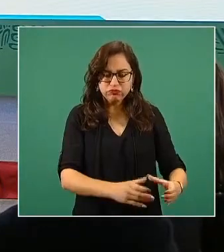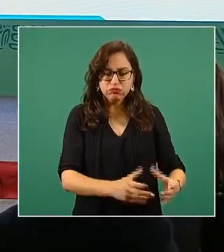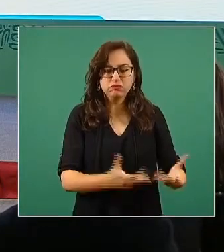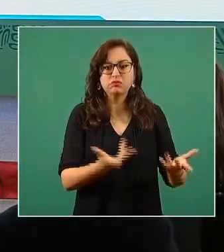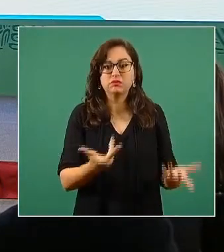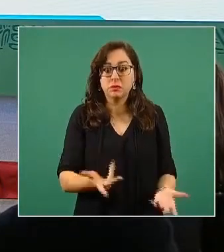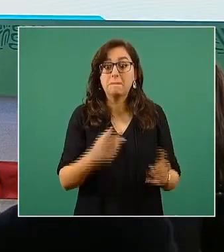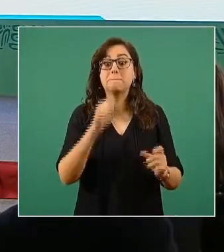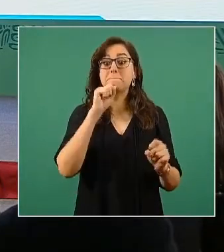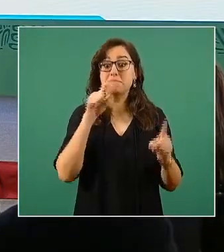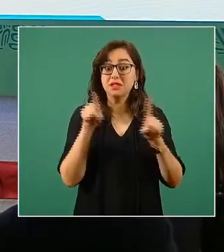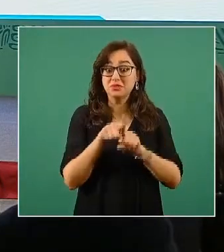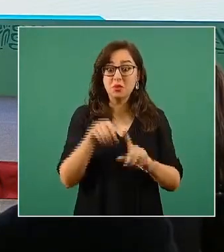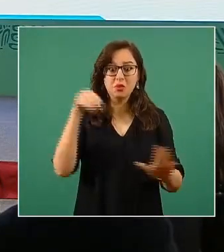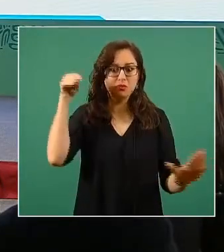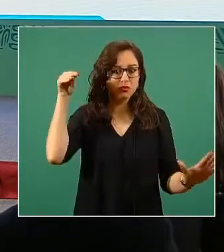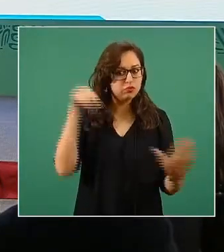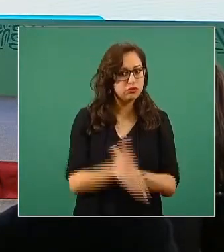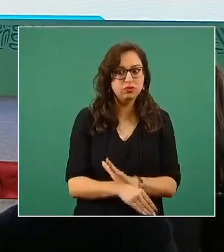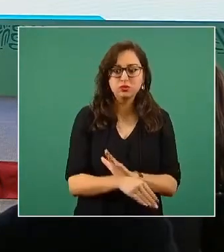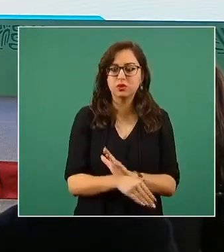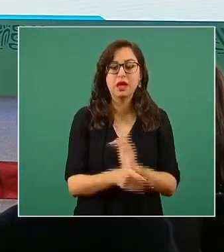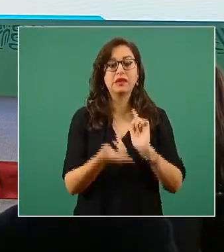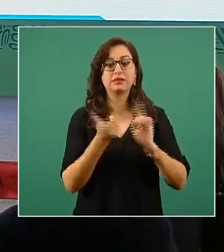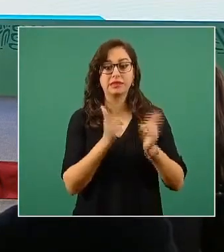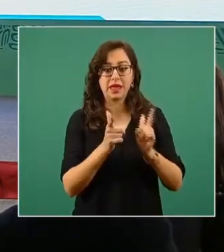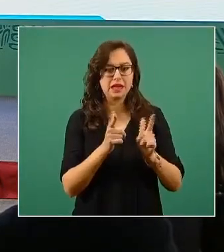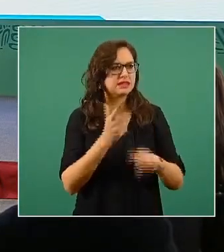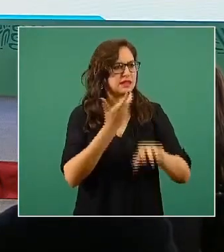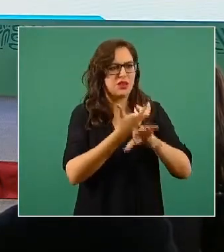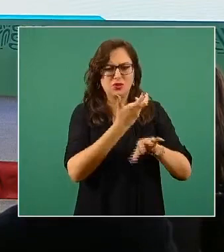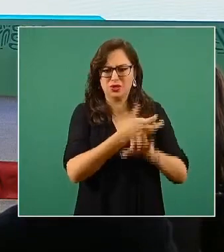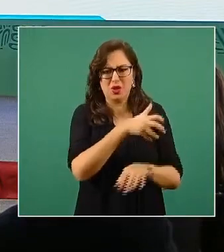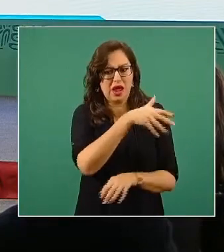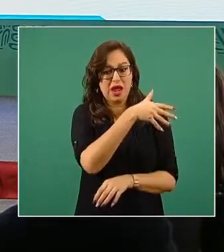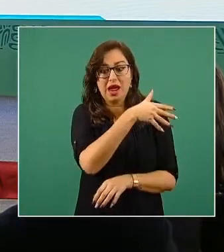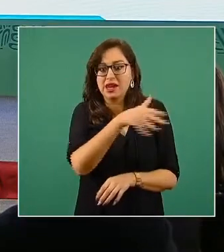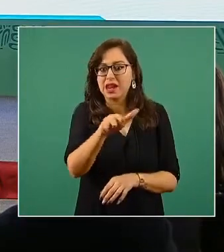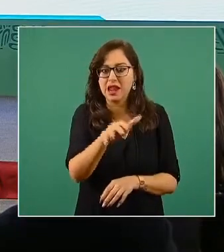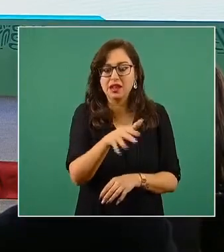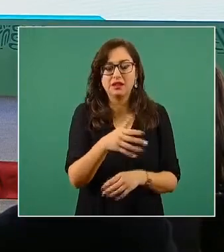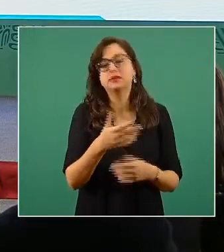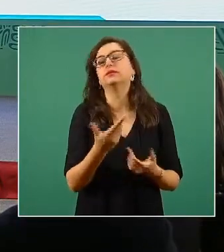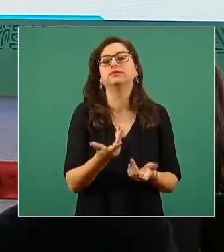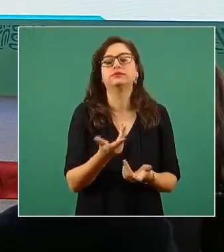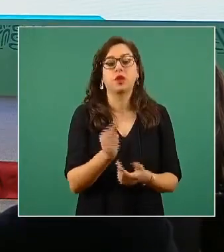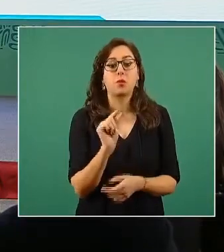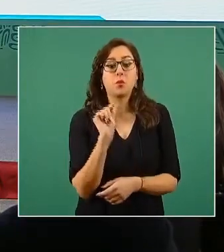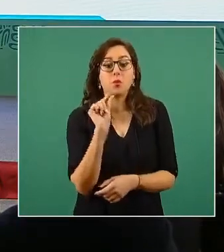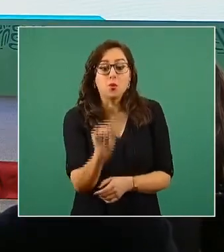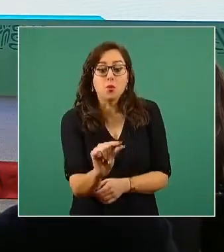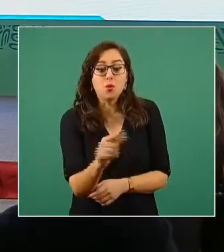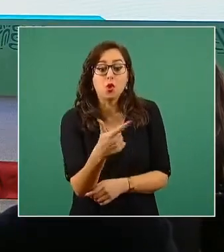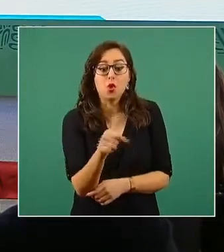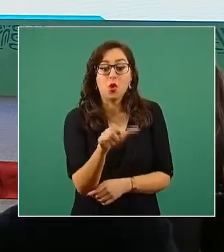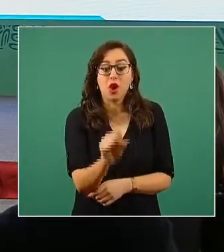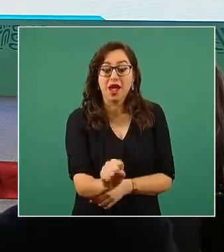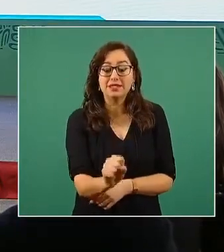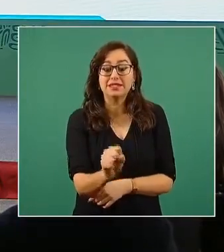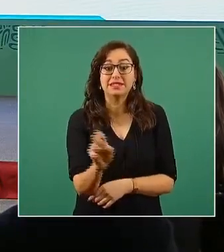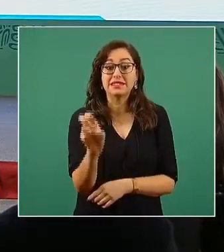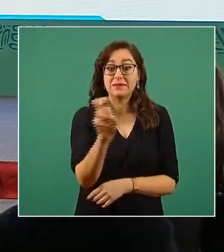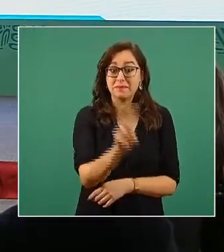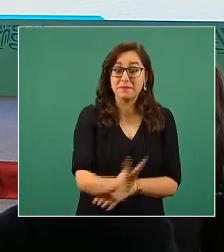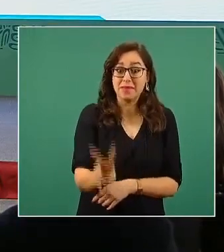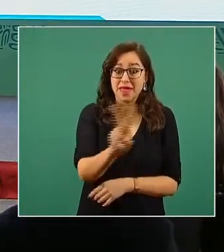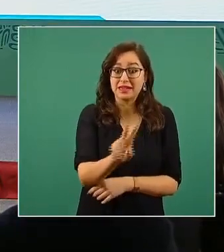se cae significativamente en Texas, en los Estados Unidos. El precio del gas natural ese viernes en la noche